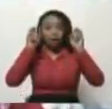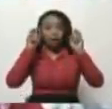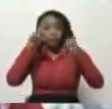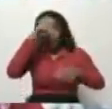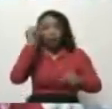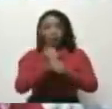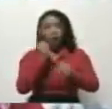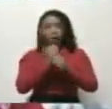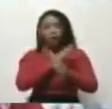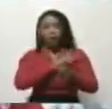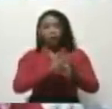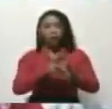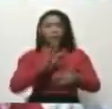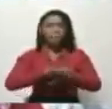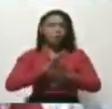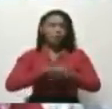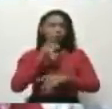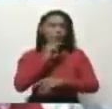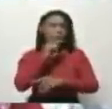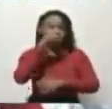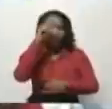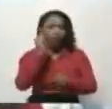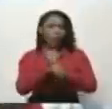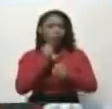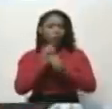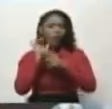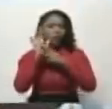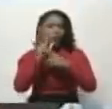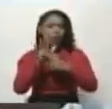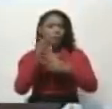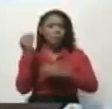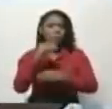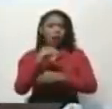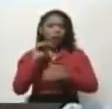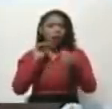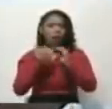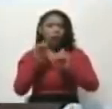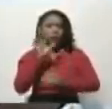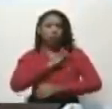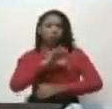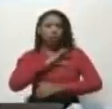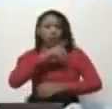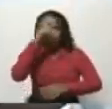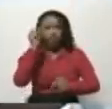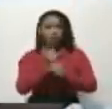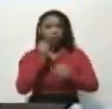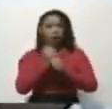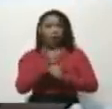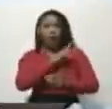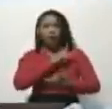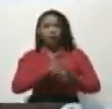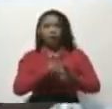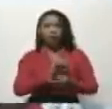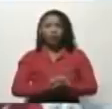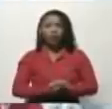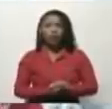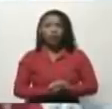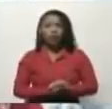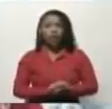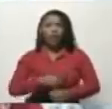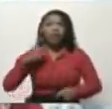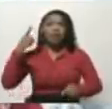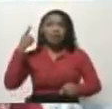voluntario. Porque no hay un trabajo que represente más la ética socialista que el trabajo voluntario. Y